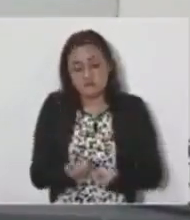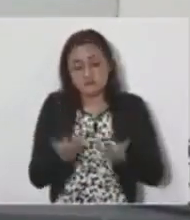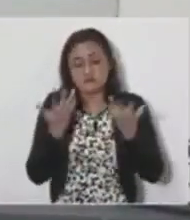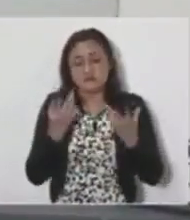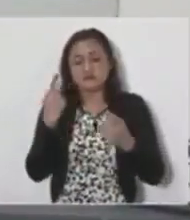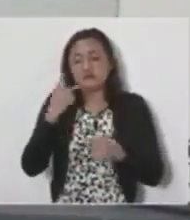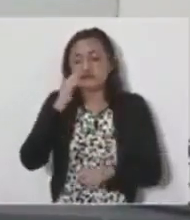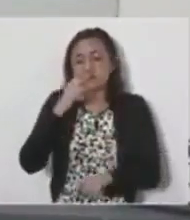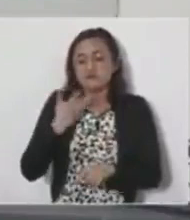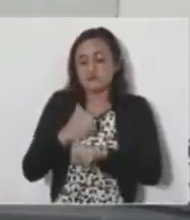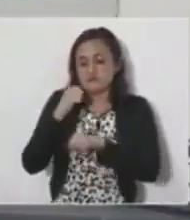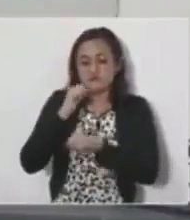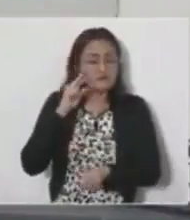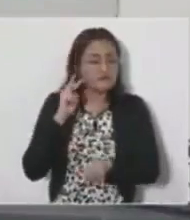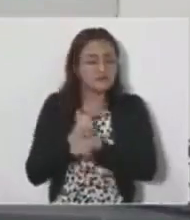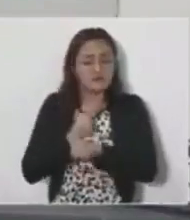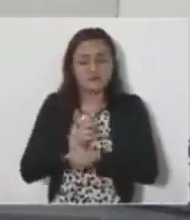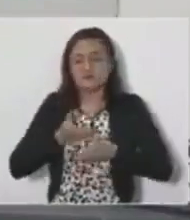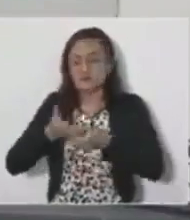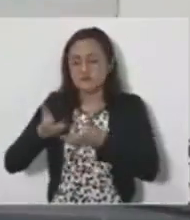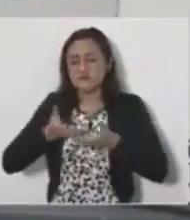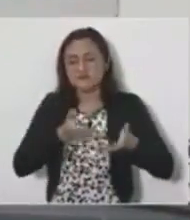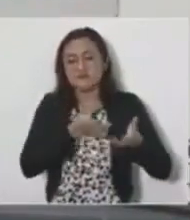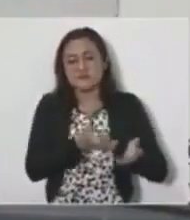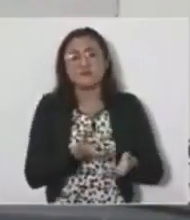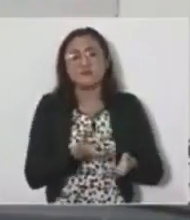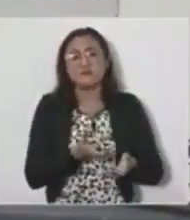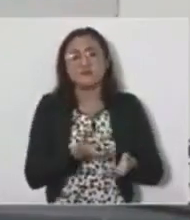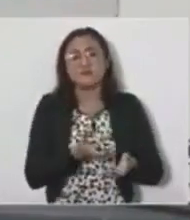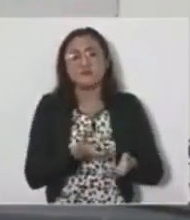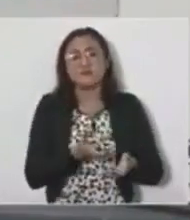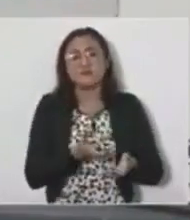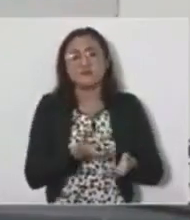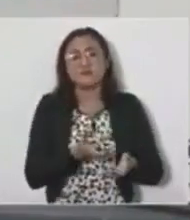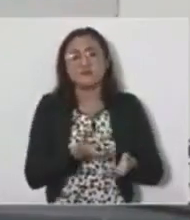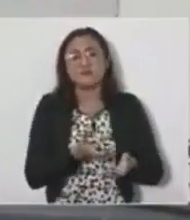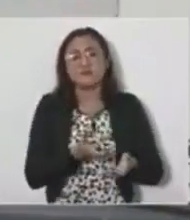a cargo de este operativo este este